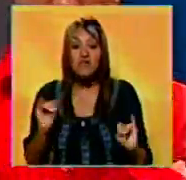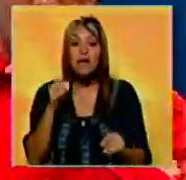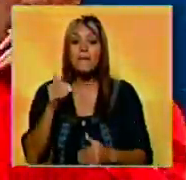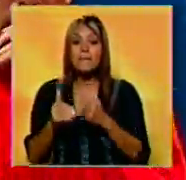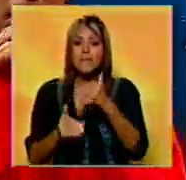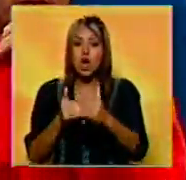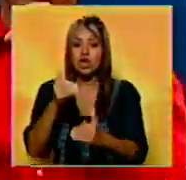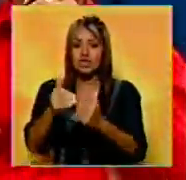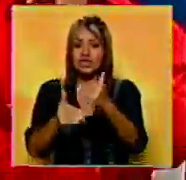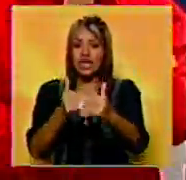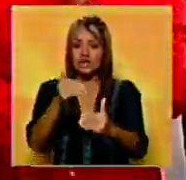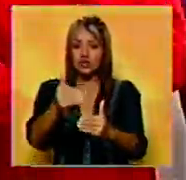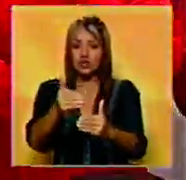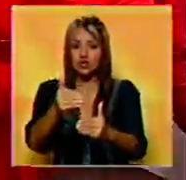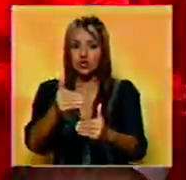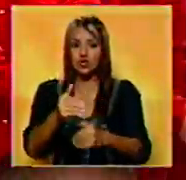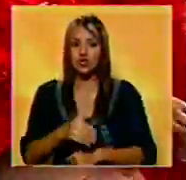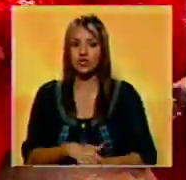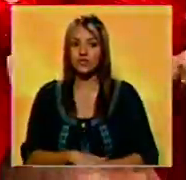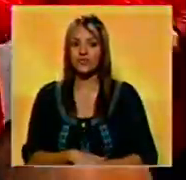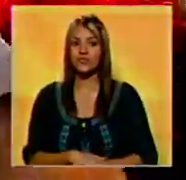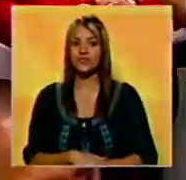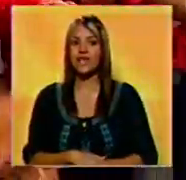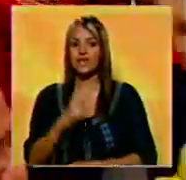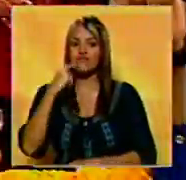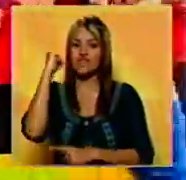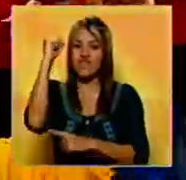proceso, escuchen ustedes el audio ambiente.